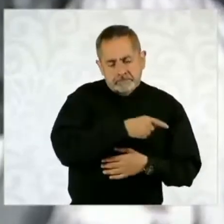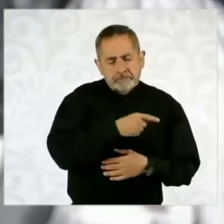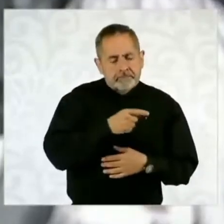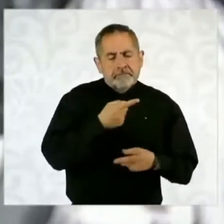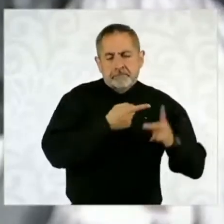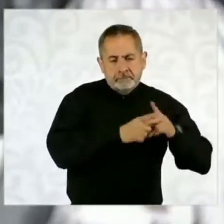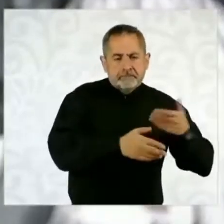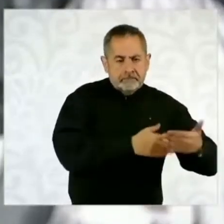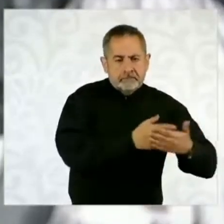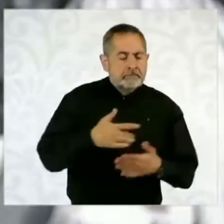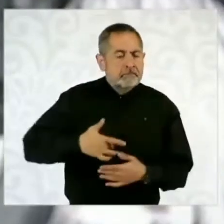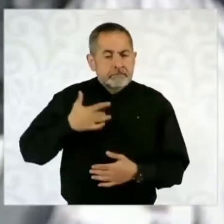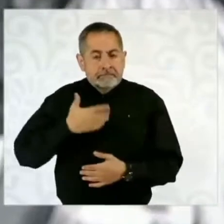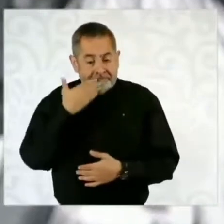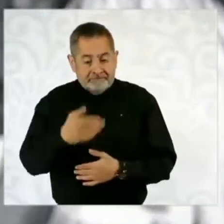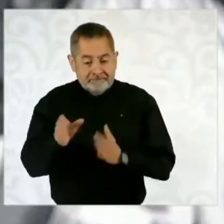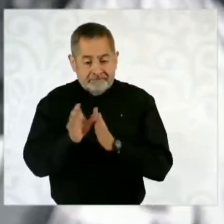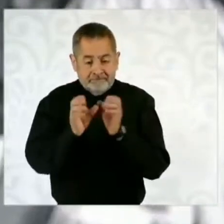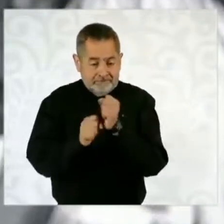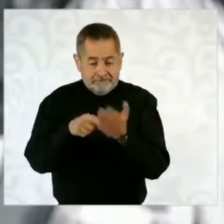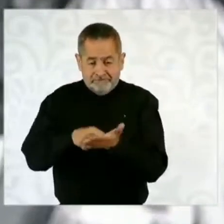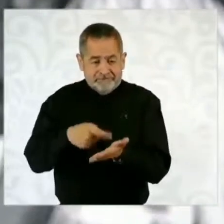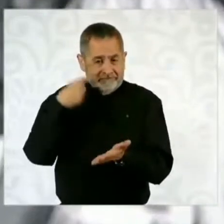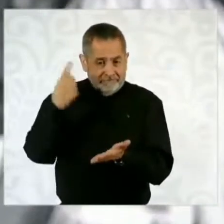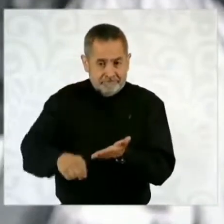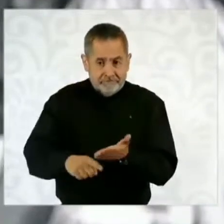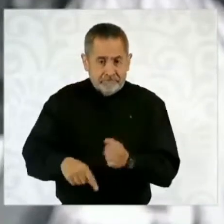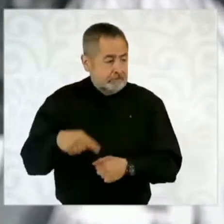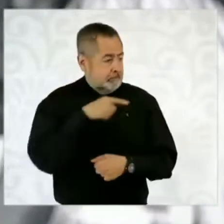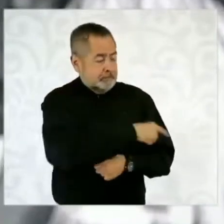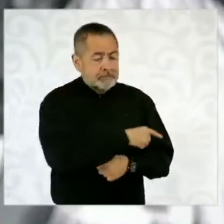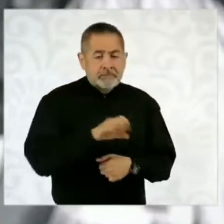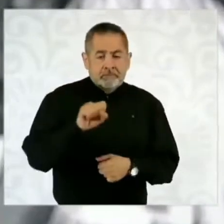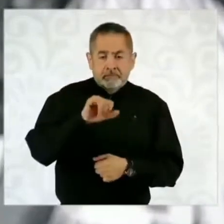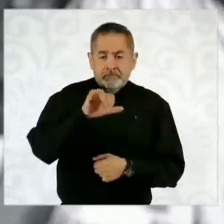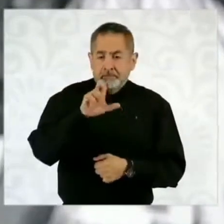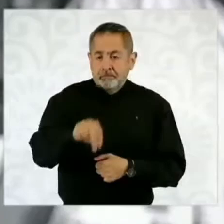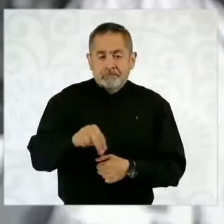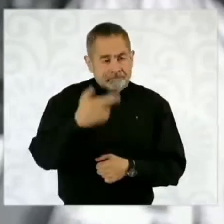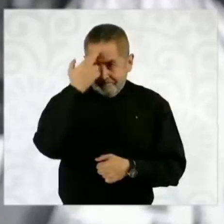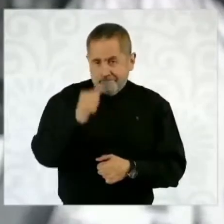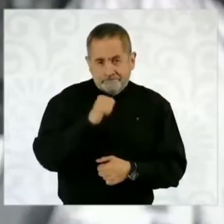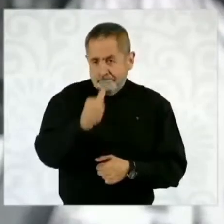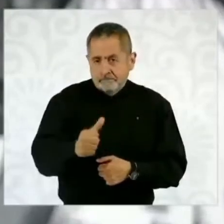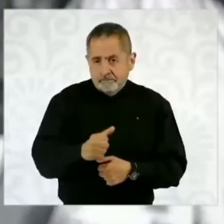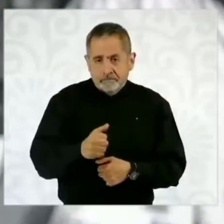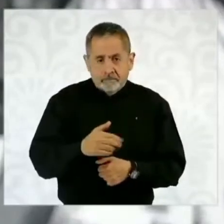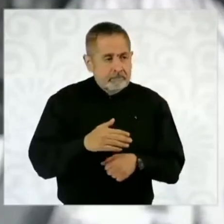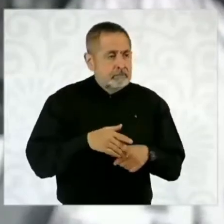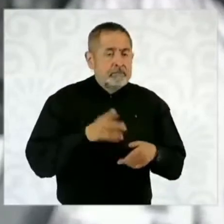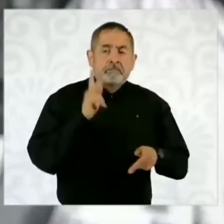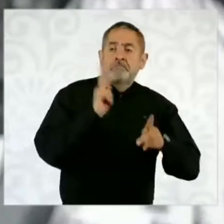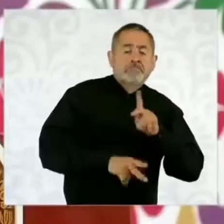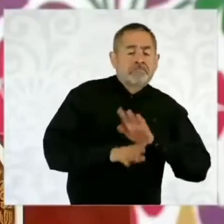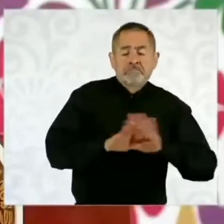corresponde respecto a la Constitución. No tiene razón la Corte en haber parado el